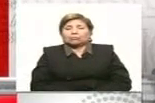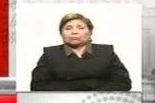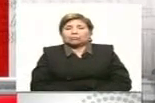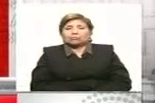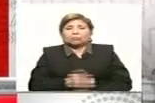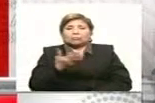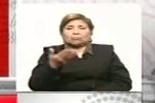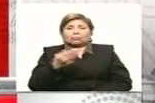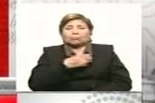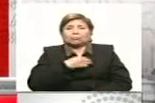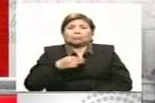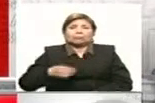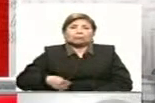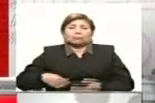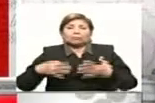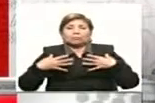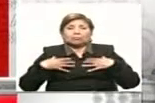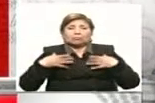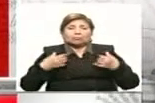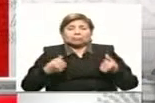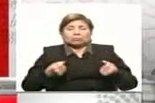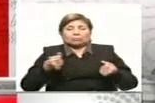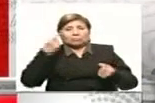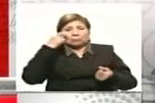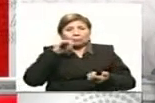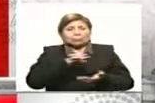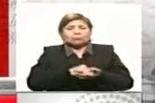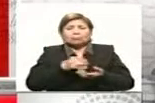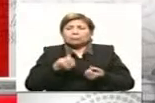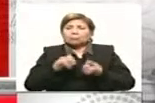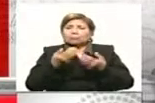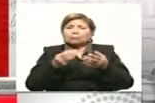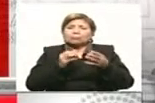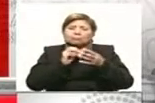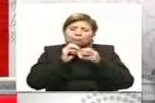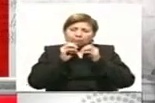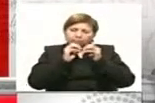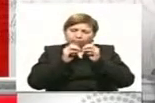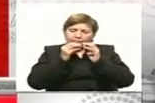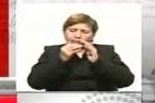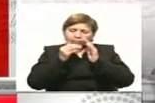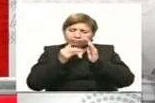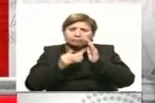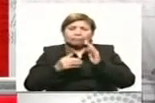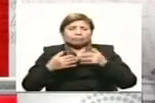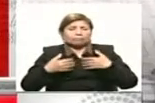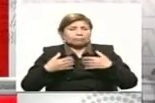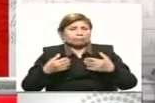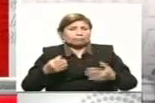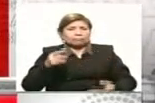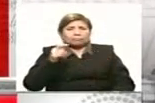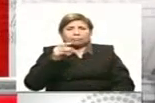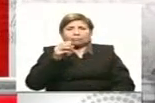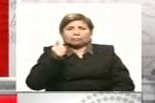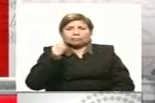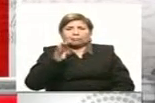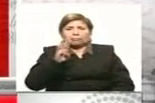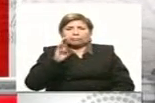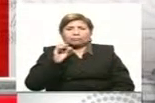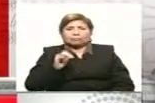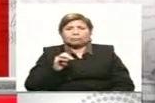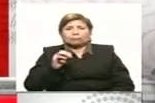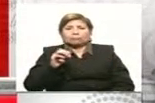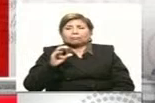al ministro, Ministerio de Salud, para que me den detalles de los centros de salud de Tambo Grande,